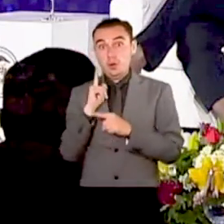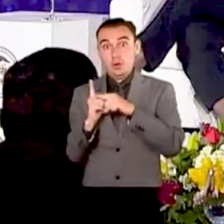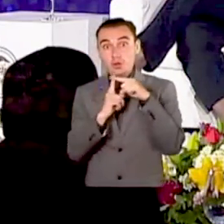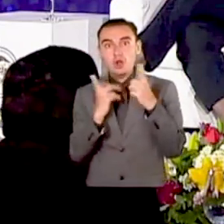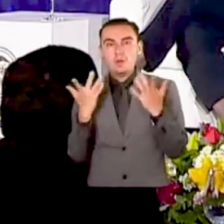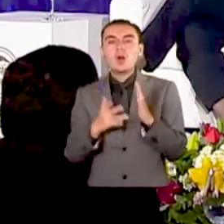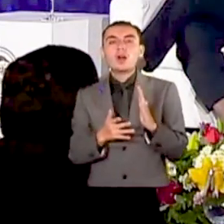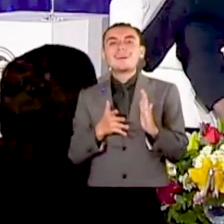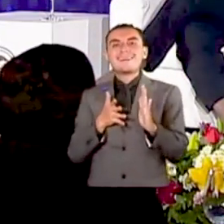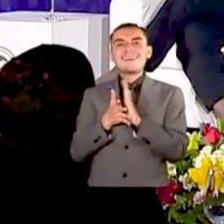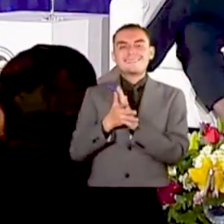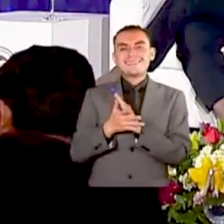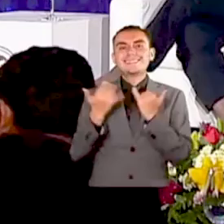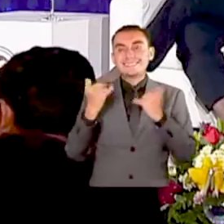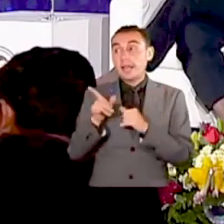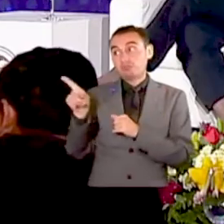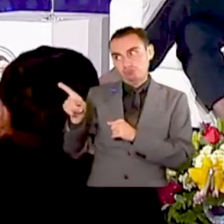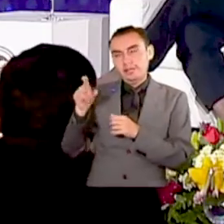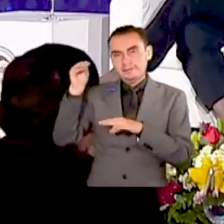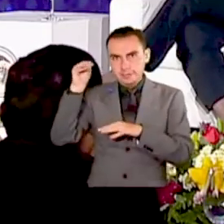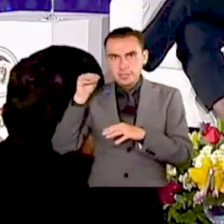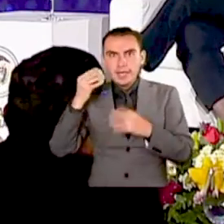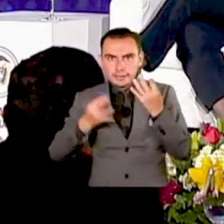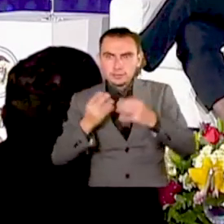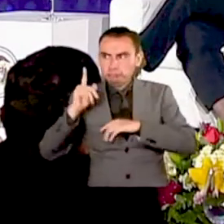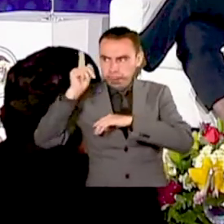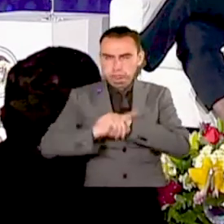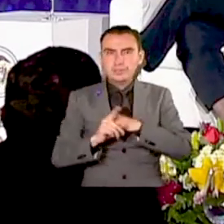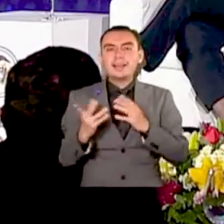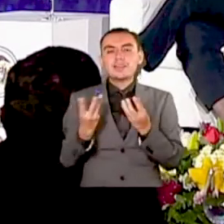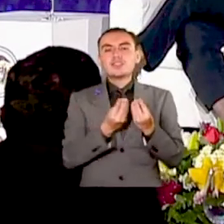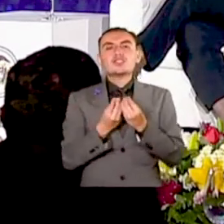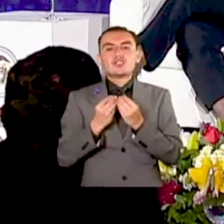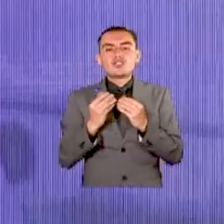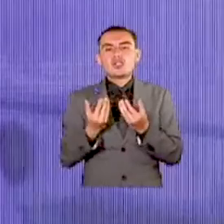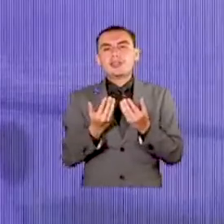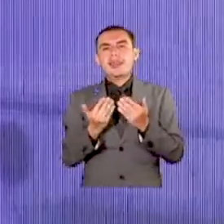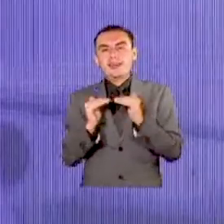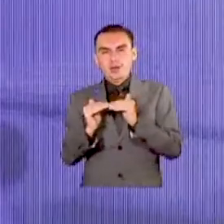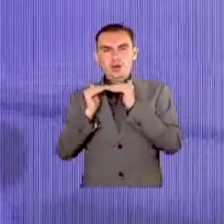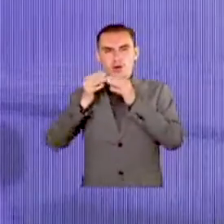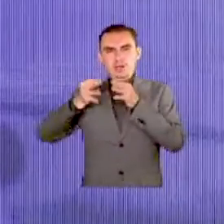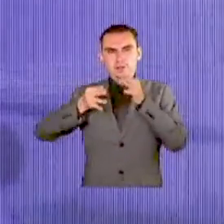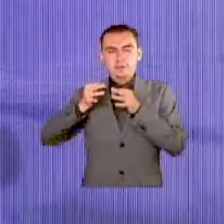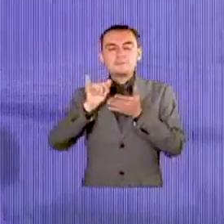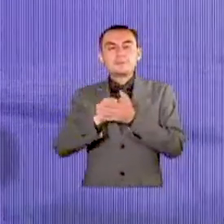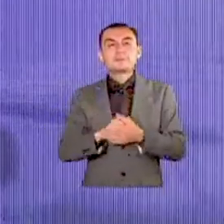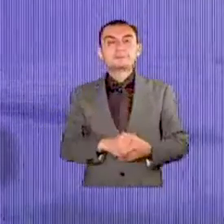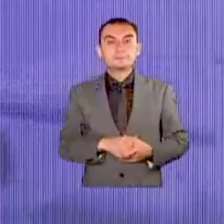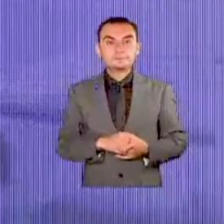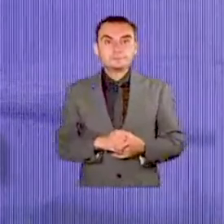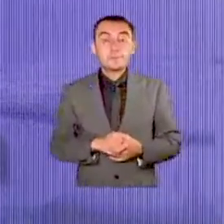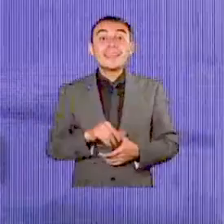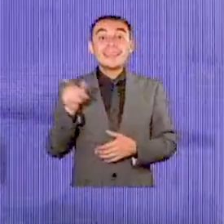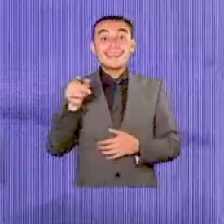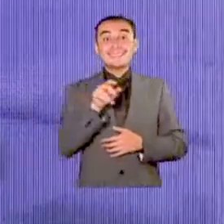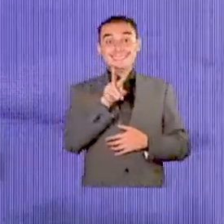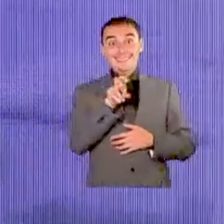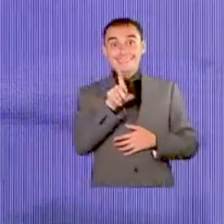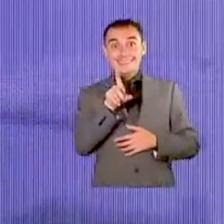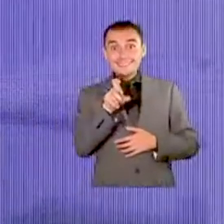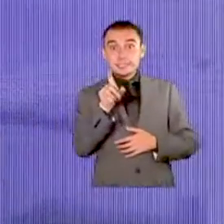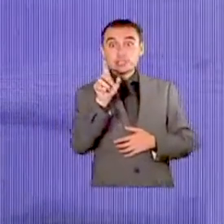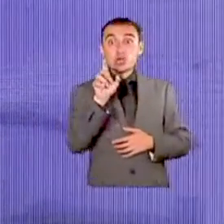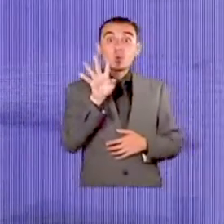sentencia de la sala de cual usted hizo parte, Sala de Casación Civil de la Corte Suprema de Justicia, STC 7641,